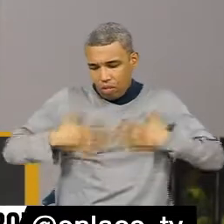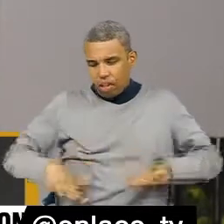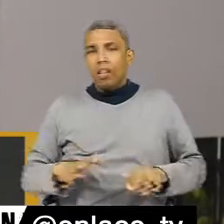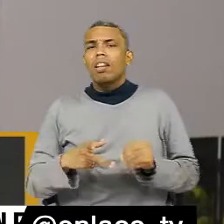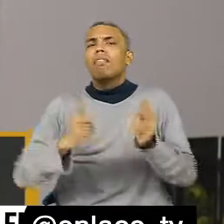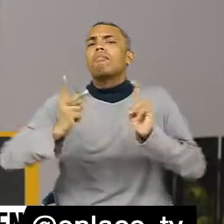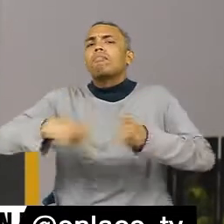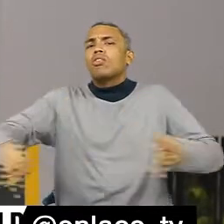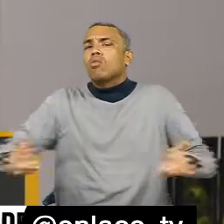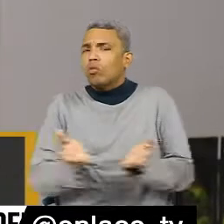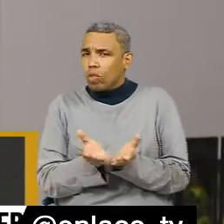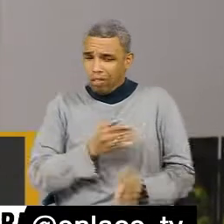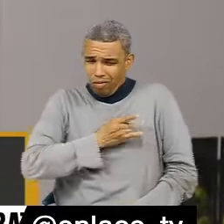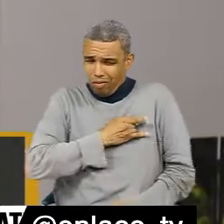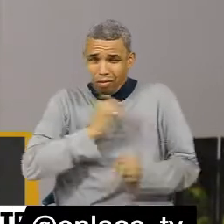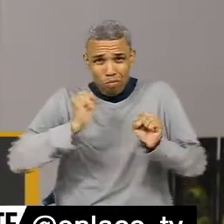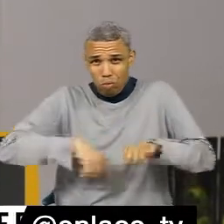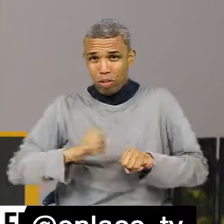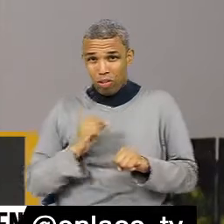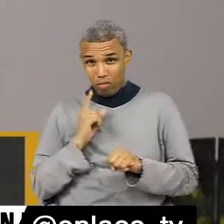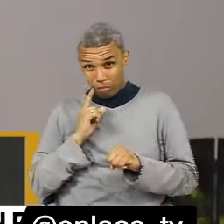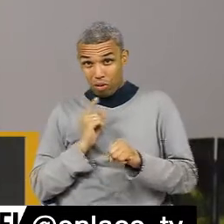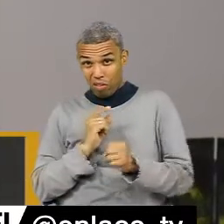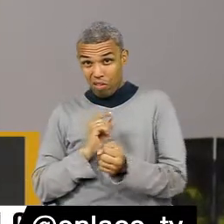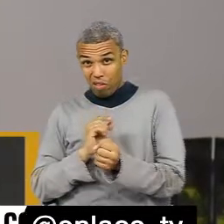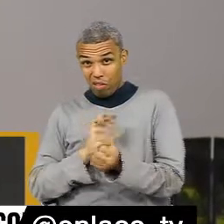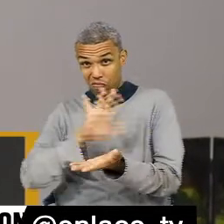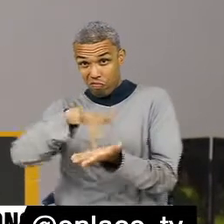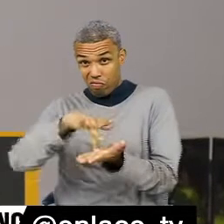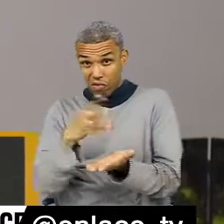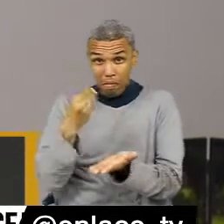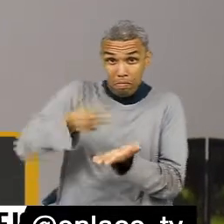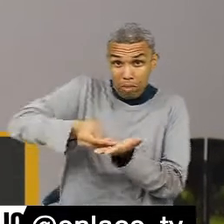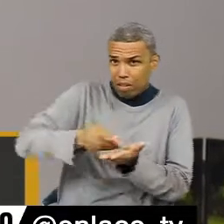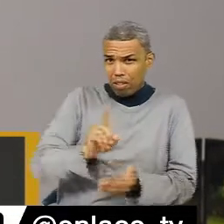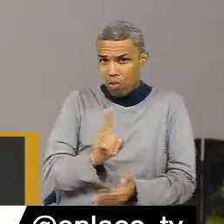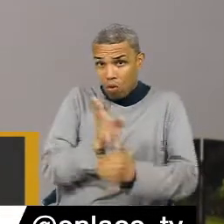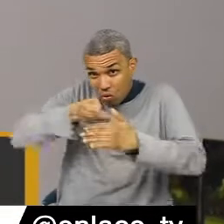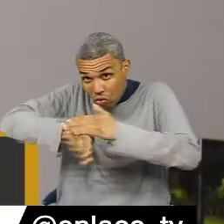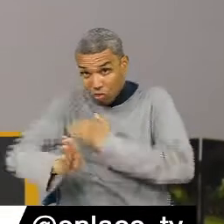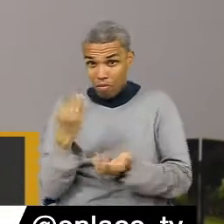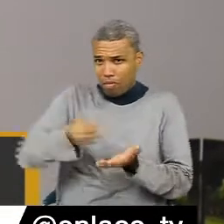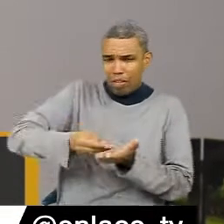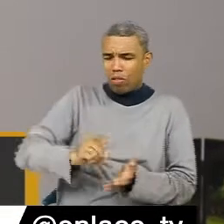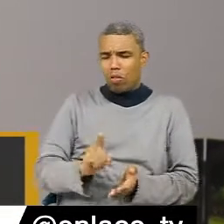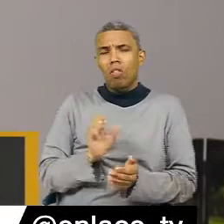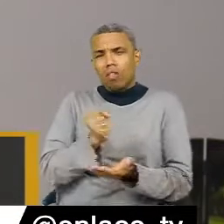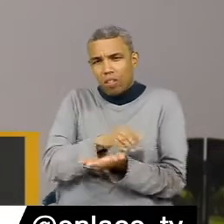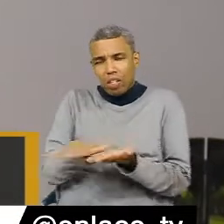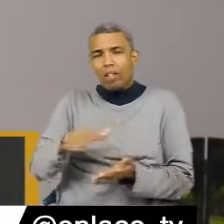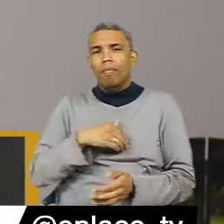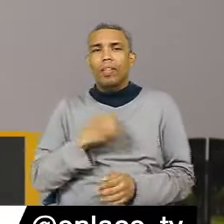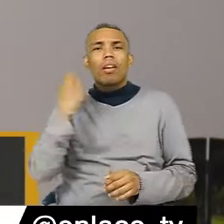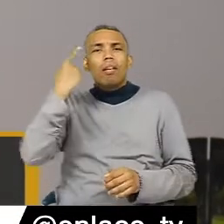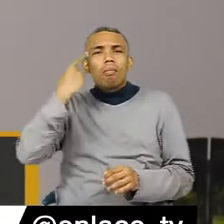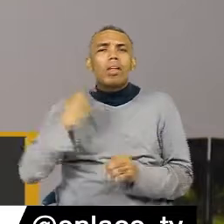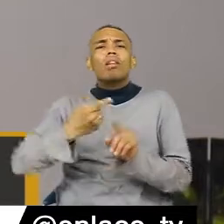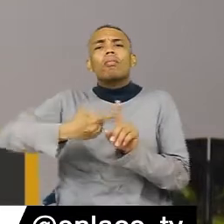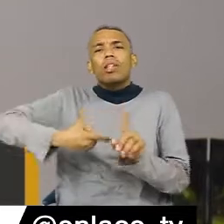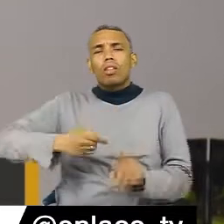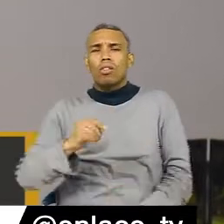pueden acceder de manera gratuita. El evento es completamente gratis, se va a realizar el día 5, 6, 7 de octubre en